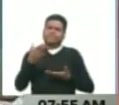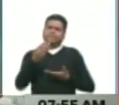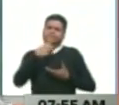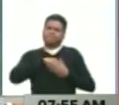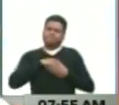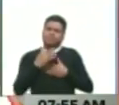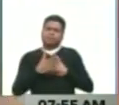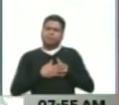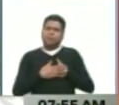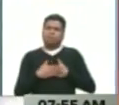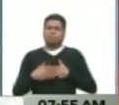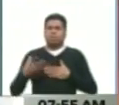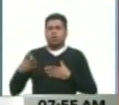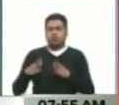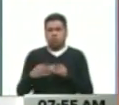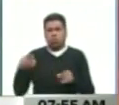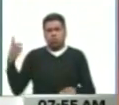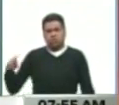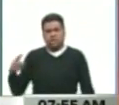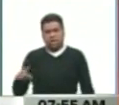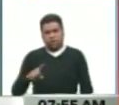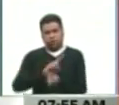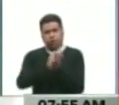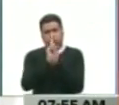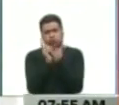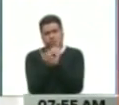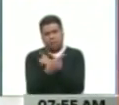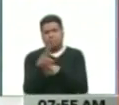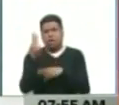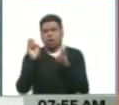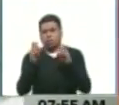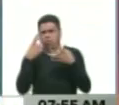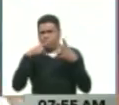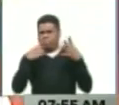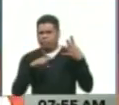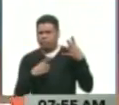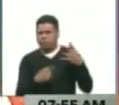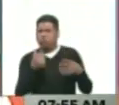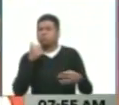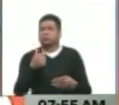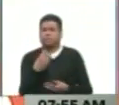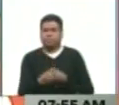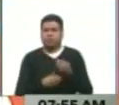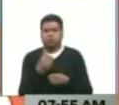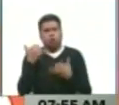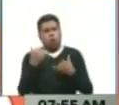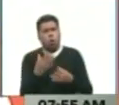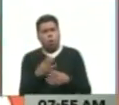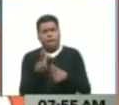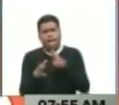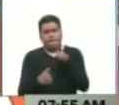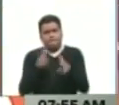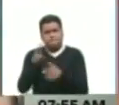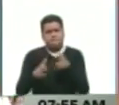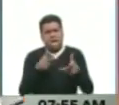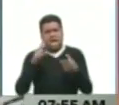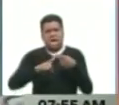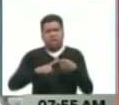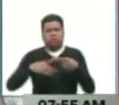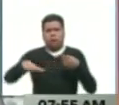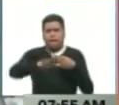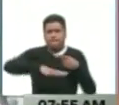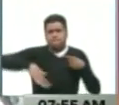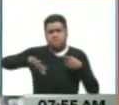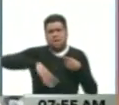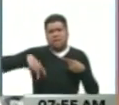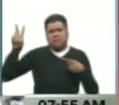de esos derechos condiciones nuevas, nosotros podemos evidenciar hoy en el metro, en la plaza, en el bulevar, en el barrio,